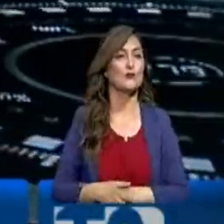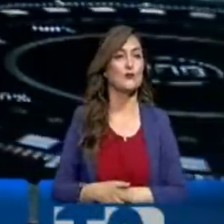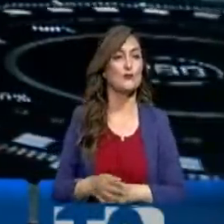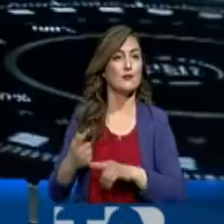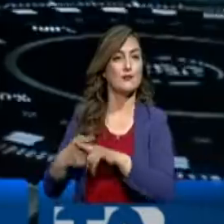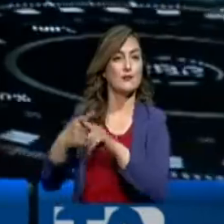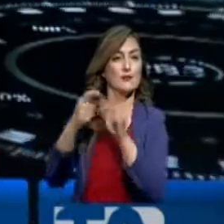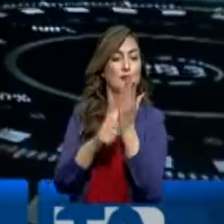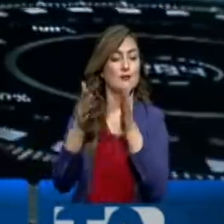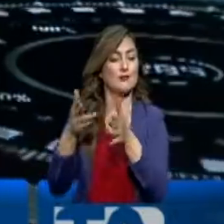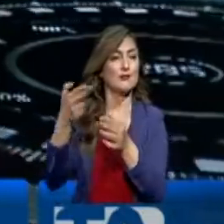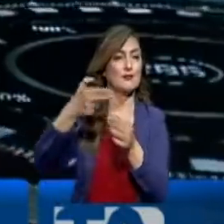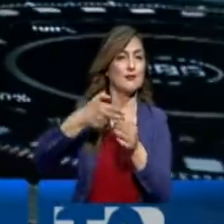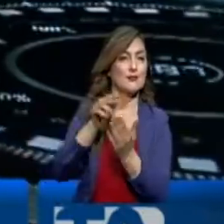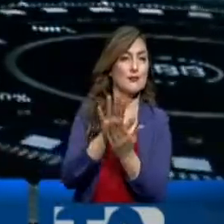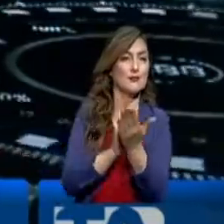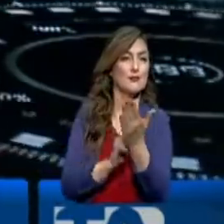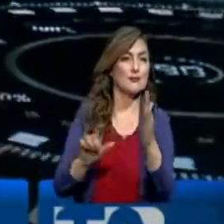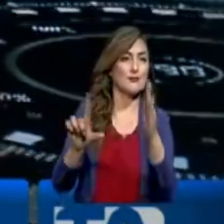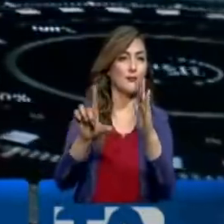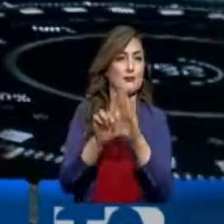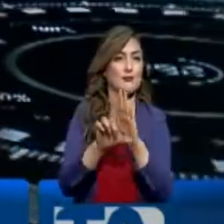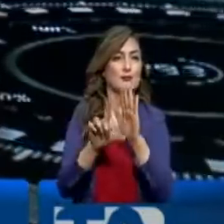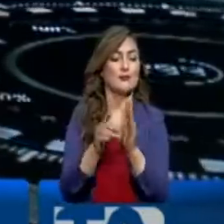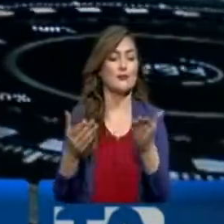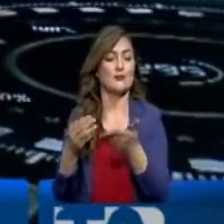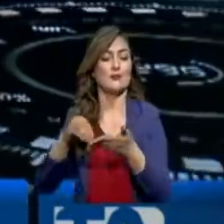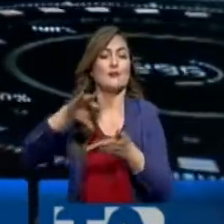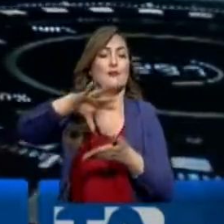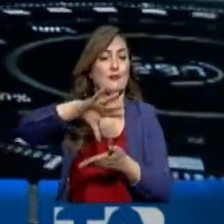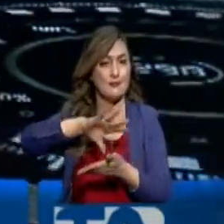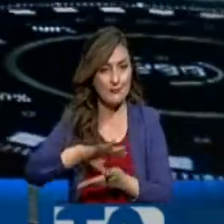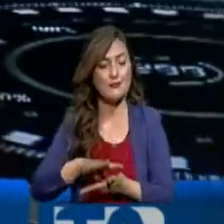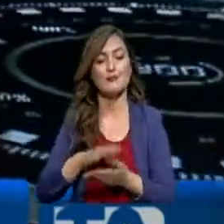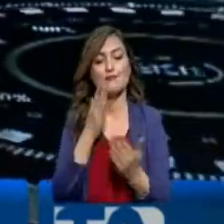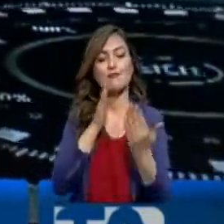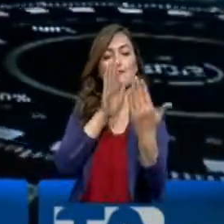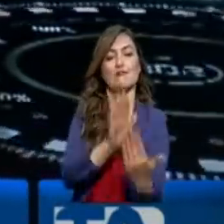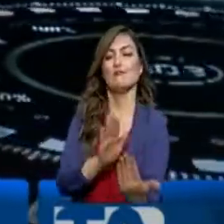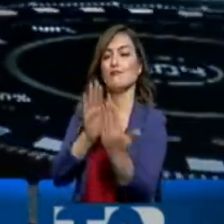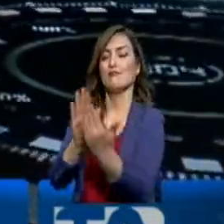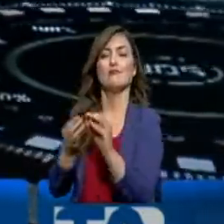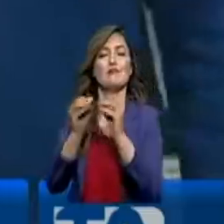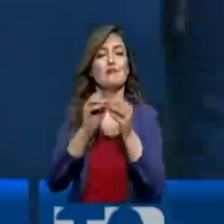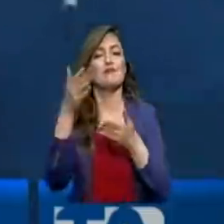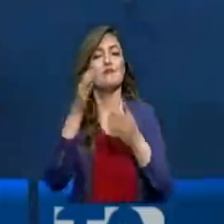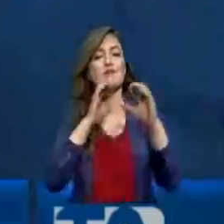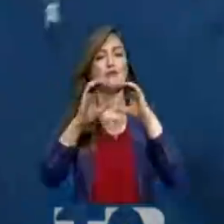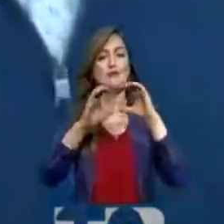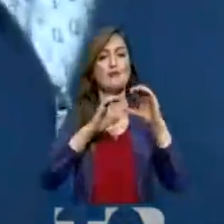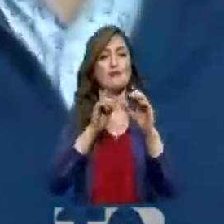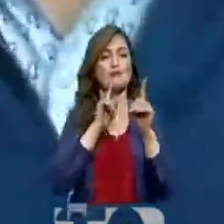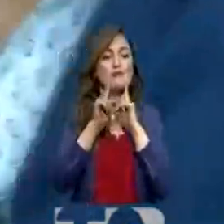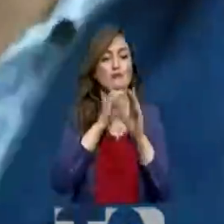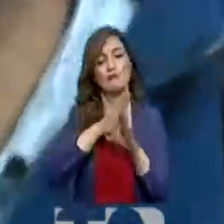otros ministros que están involucrados en el proyecto de ley estaremos en la Asamblea Nacional conversando con los bloques legislativos. Incluyó el